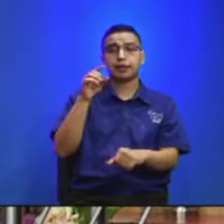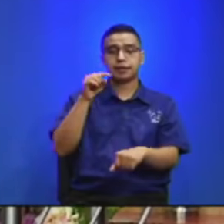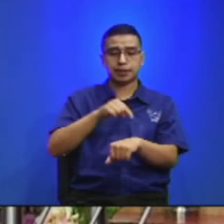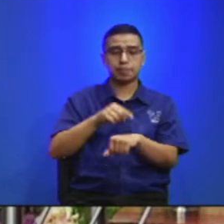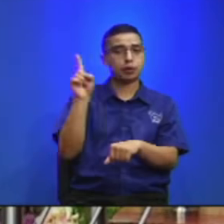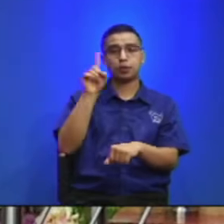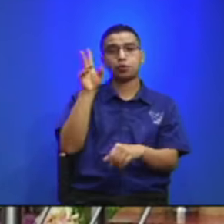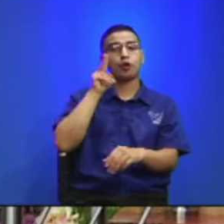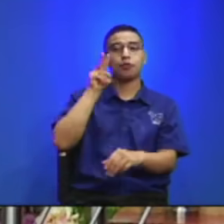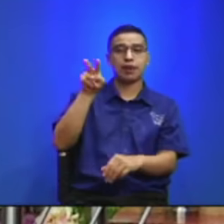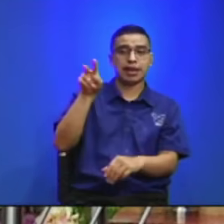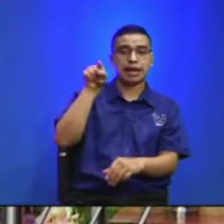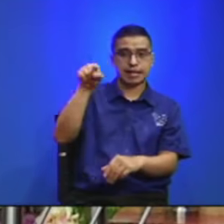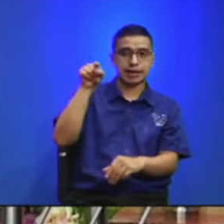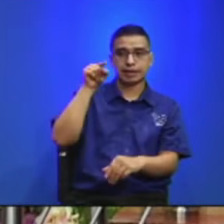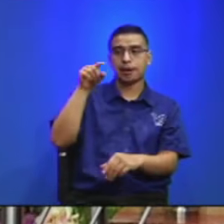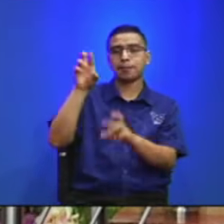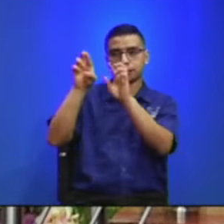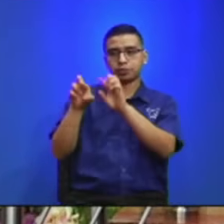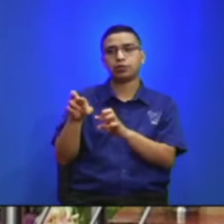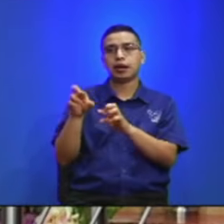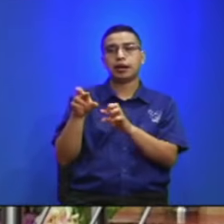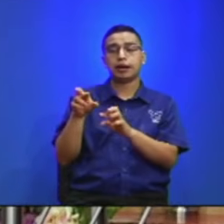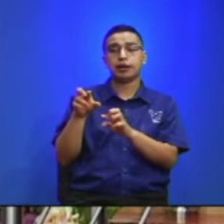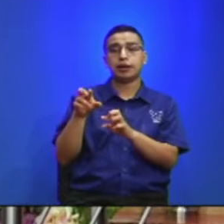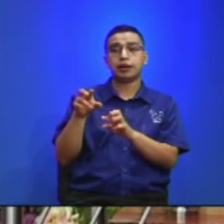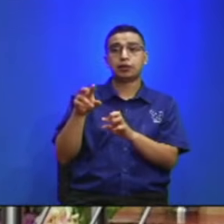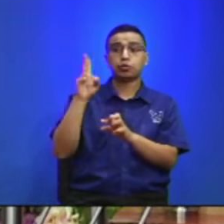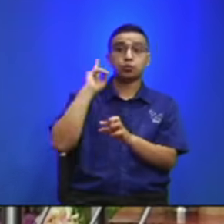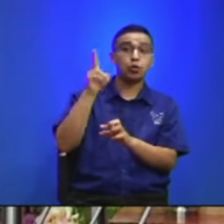por eso es que decimos que los niños no